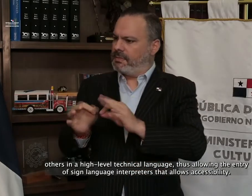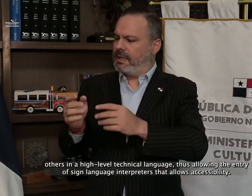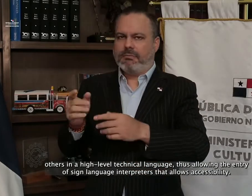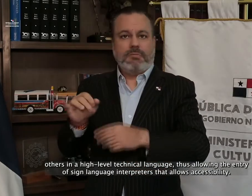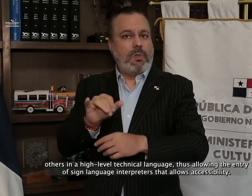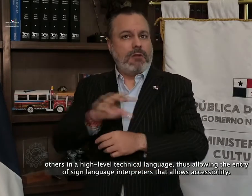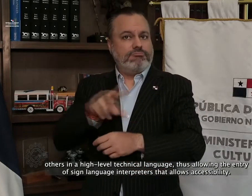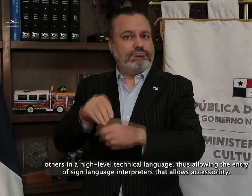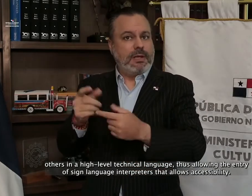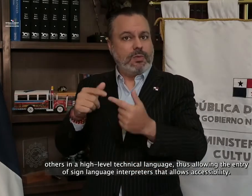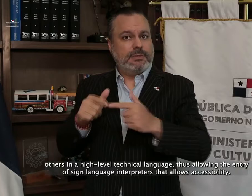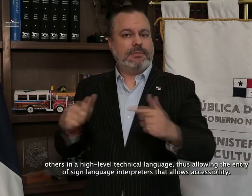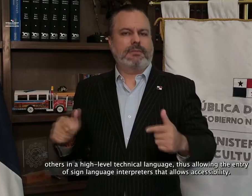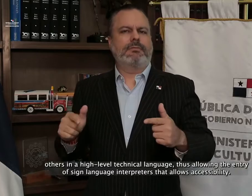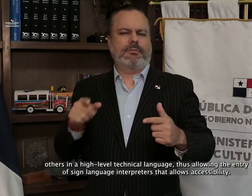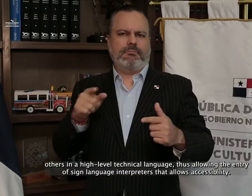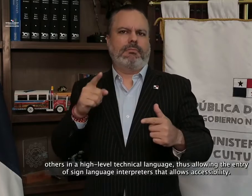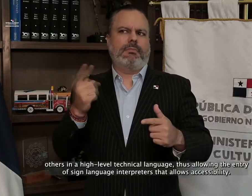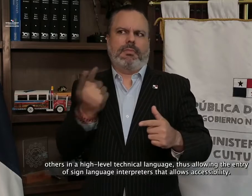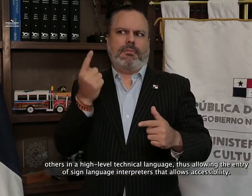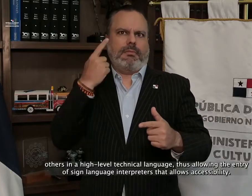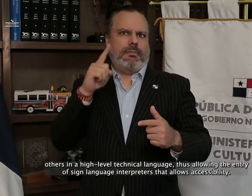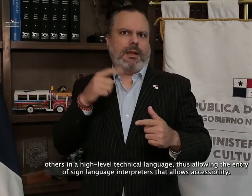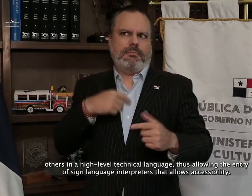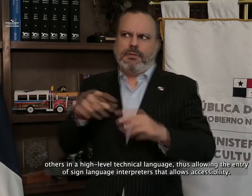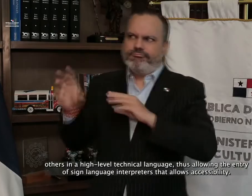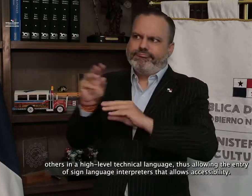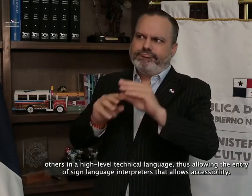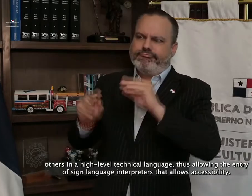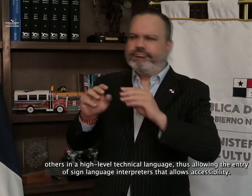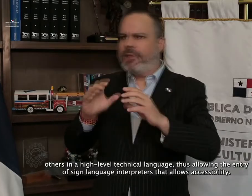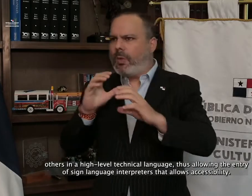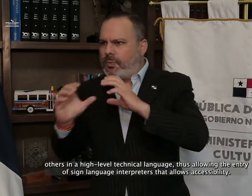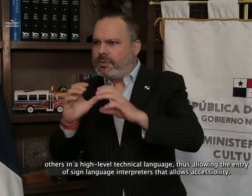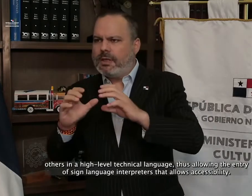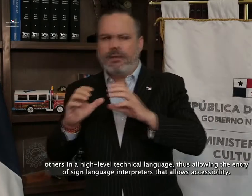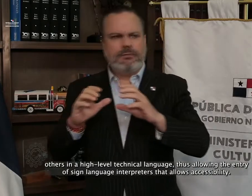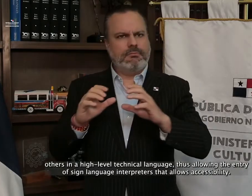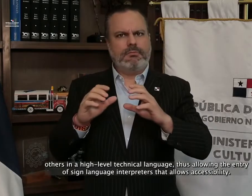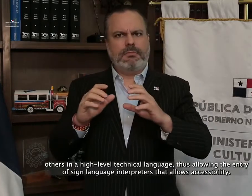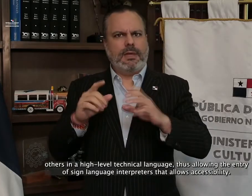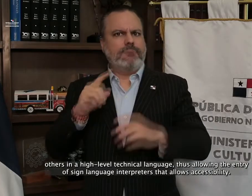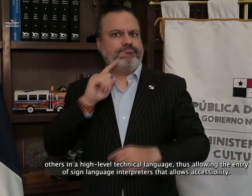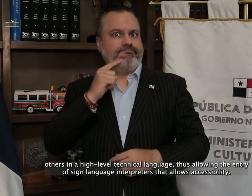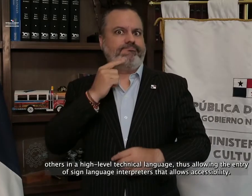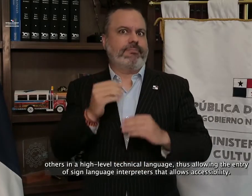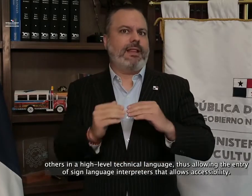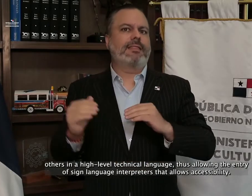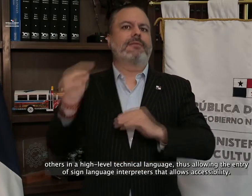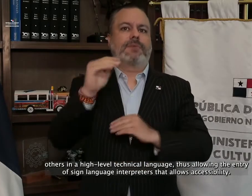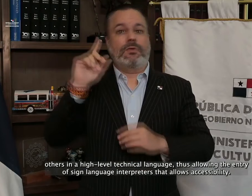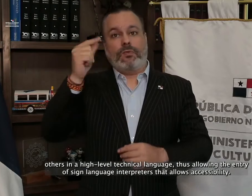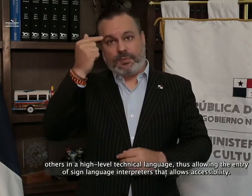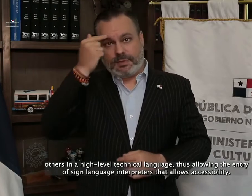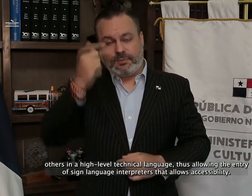Como persona sorda, desde la posición de Viceministerio de Cultura de Panamá y como parte del gabinete del gobierno, es necesario